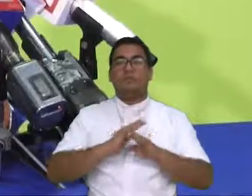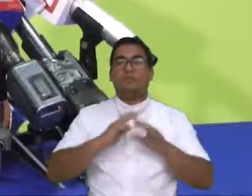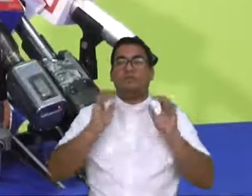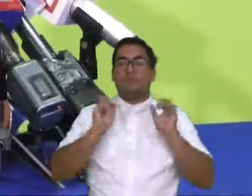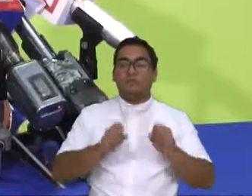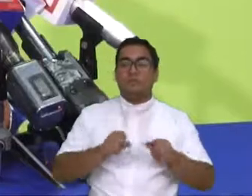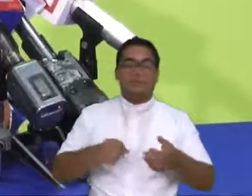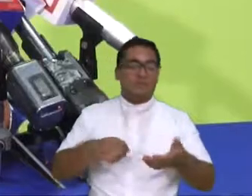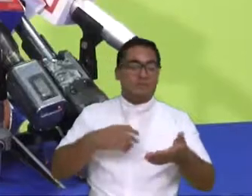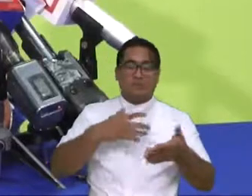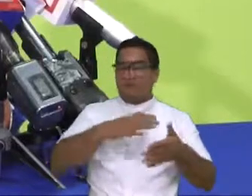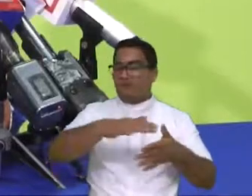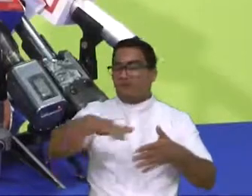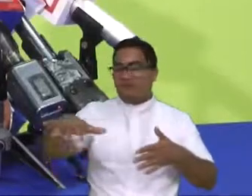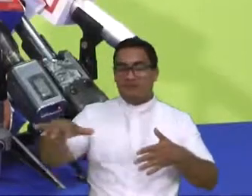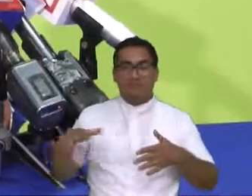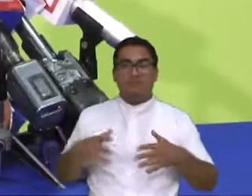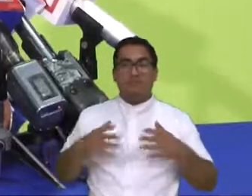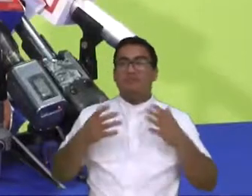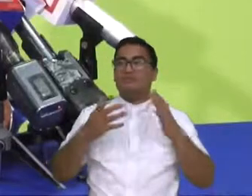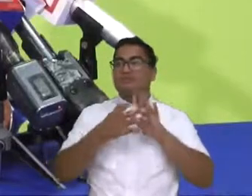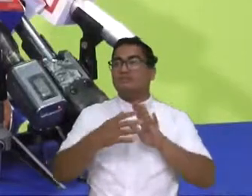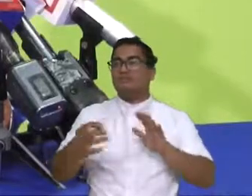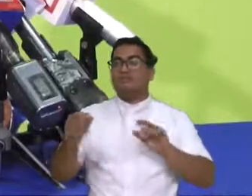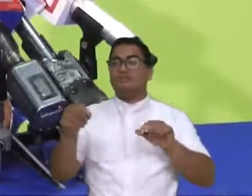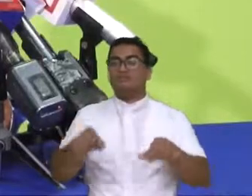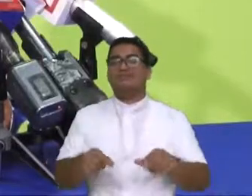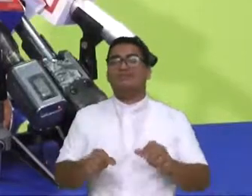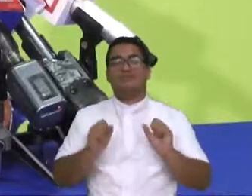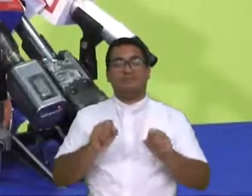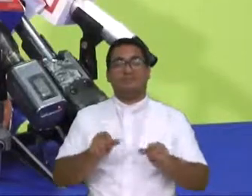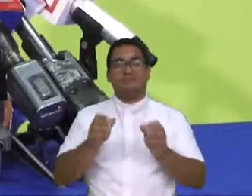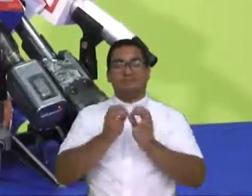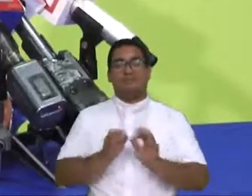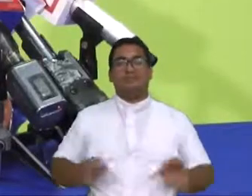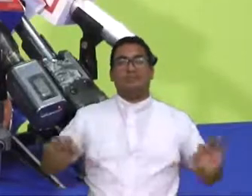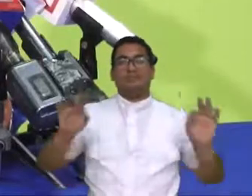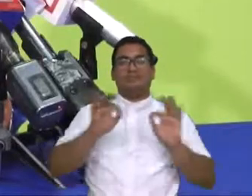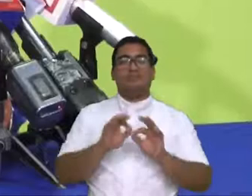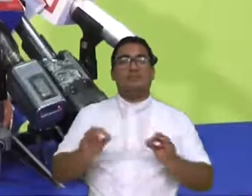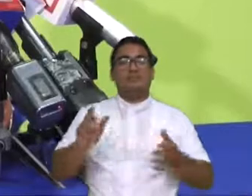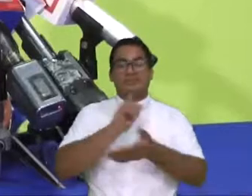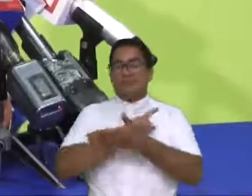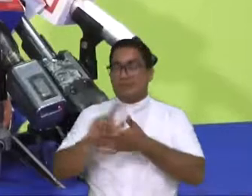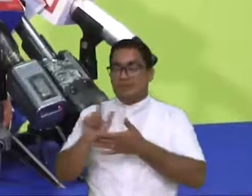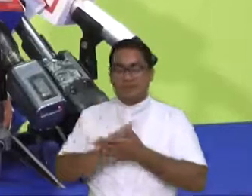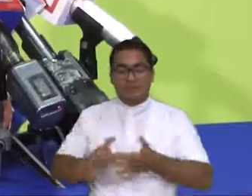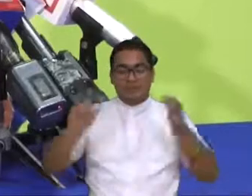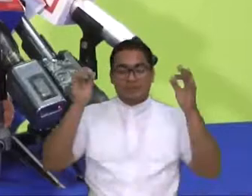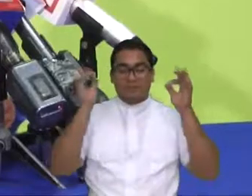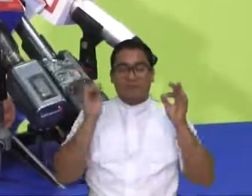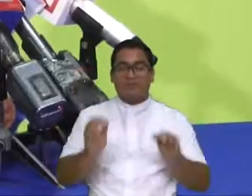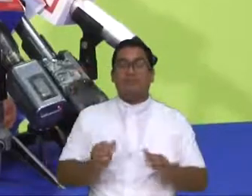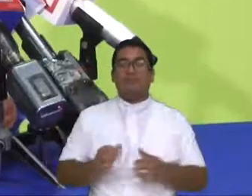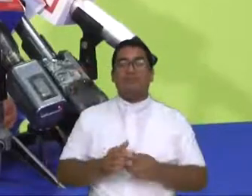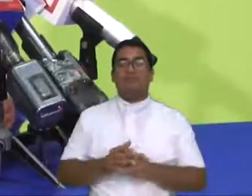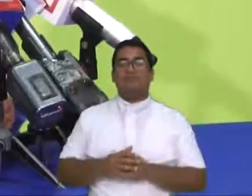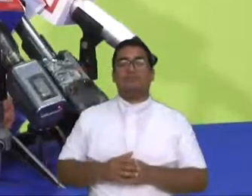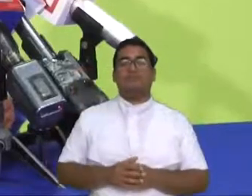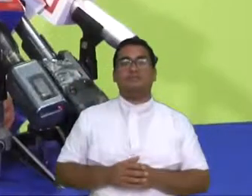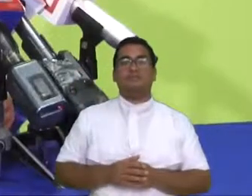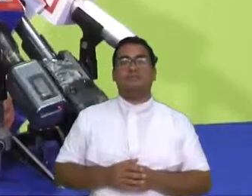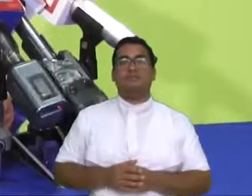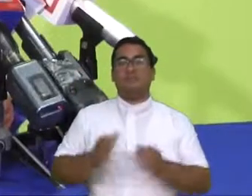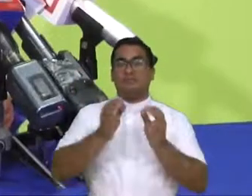en otros objetos y superficies que pueden quedar contaminadas, y por eso es muy importante limpiar o lavar las mismas para evitar la transmisión.